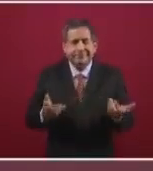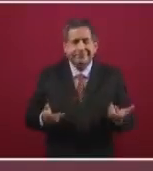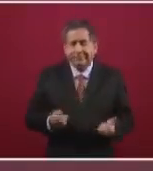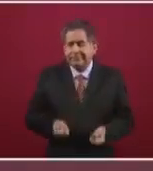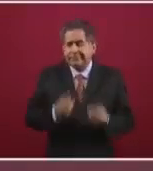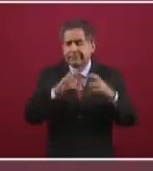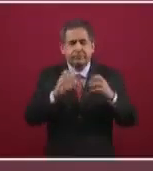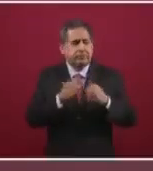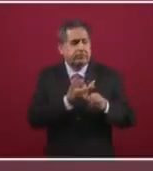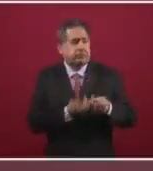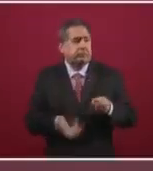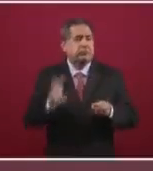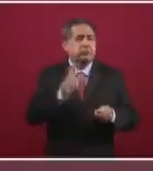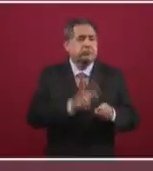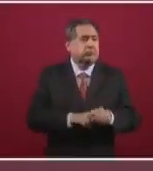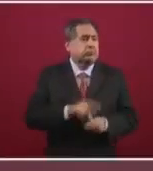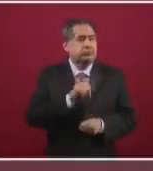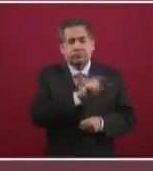¿cuántos hospitales